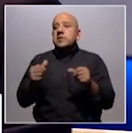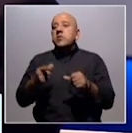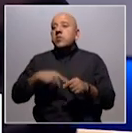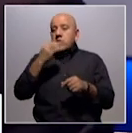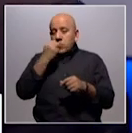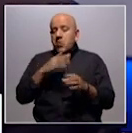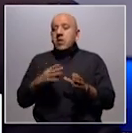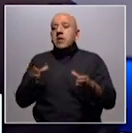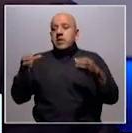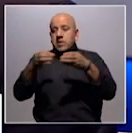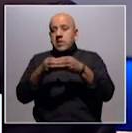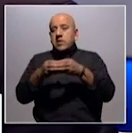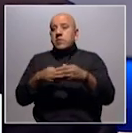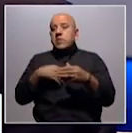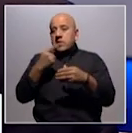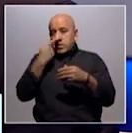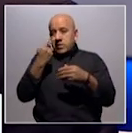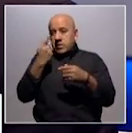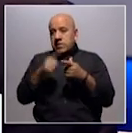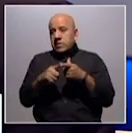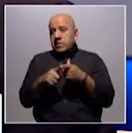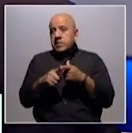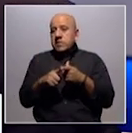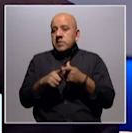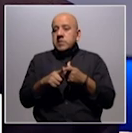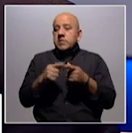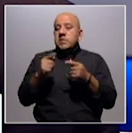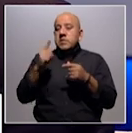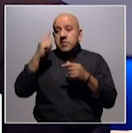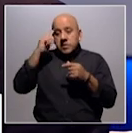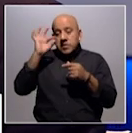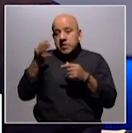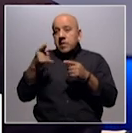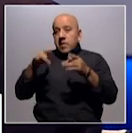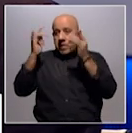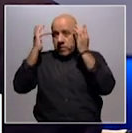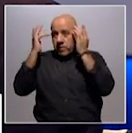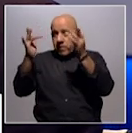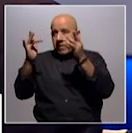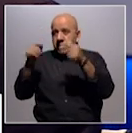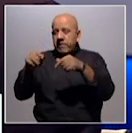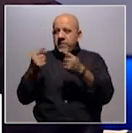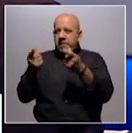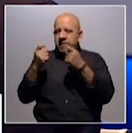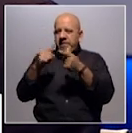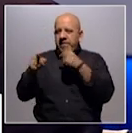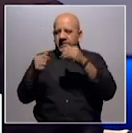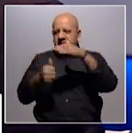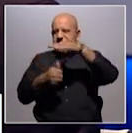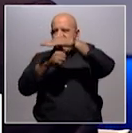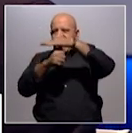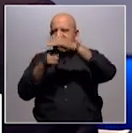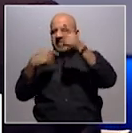trazar una orientación interesante me parece que la educación necesita de ese liderazgo sereno